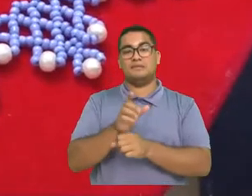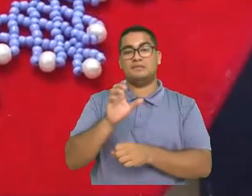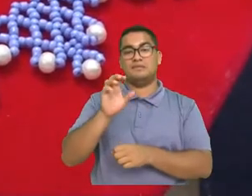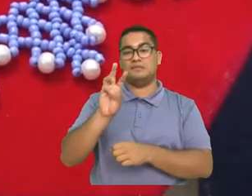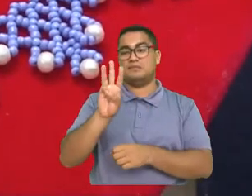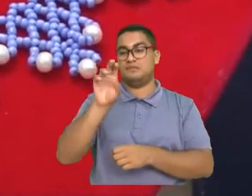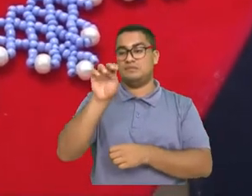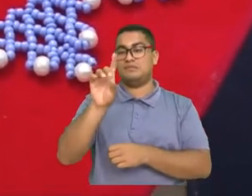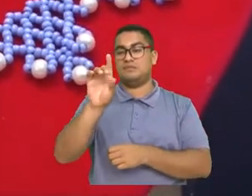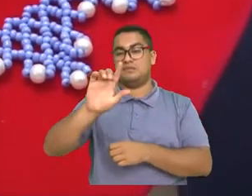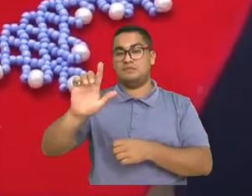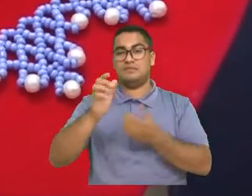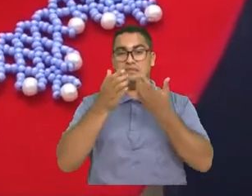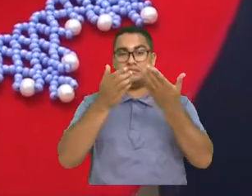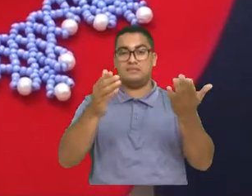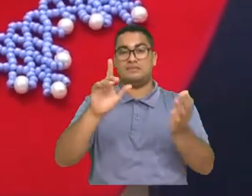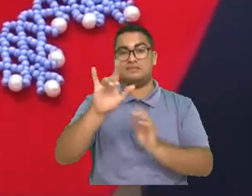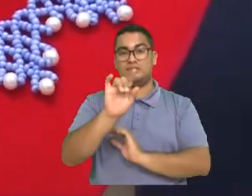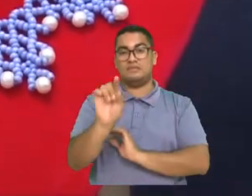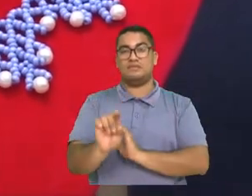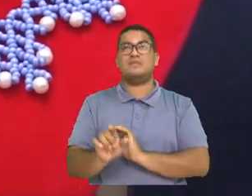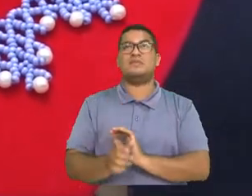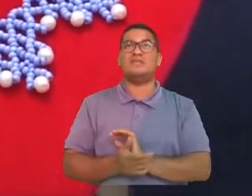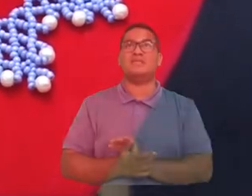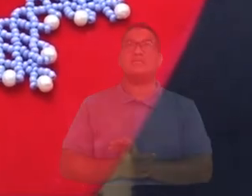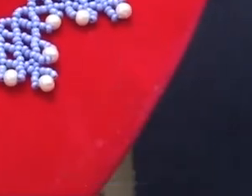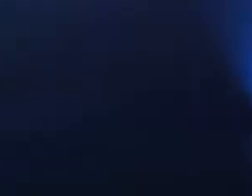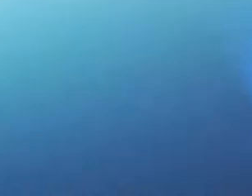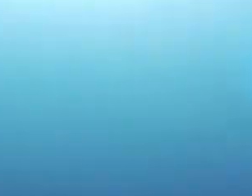Noguera para el canal parlamentario, informó Liz Escoto.